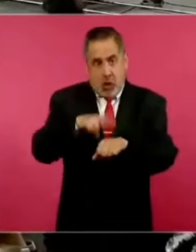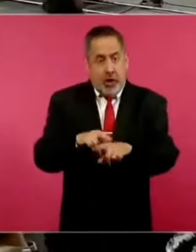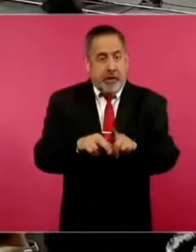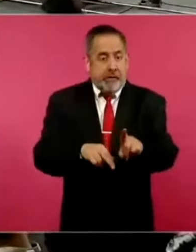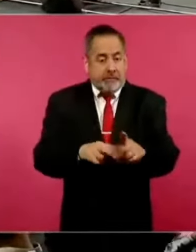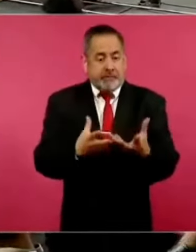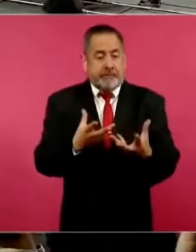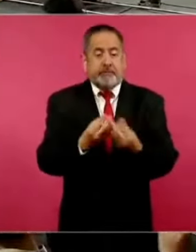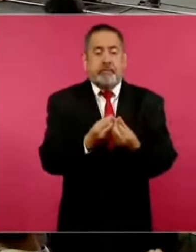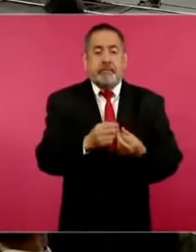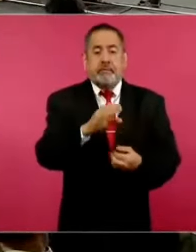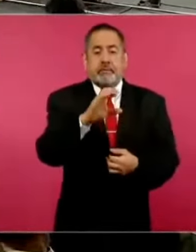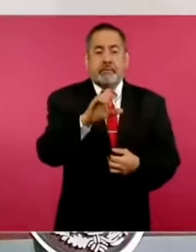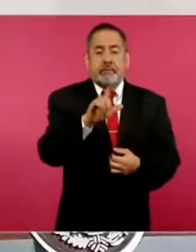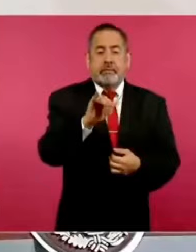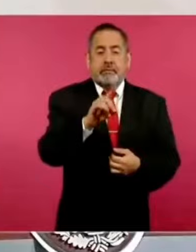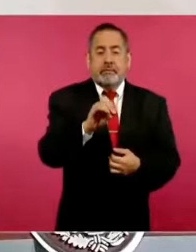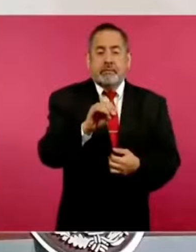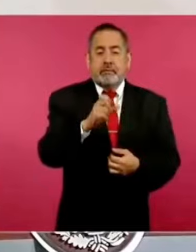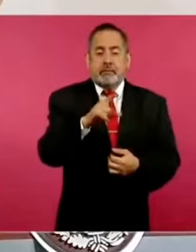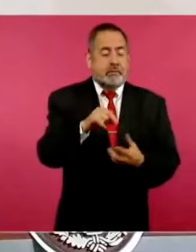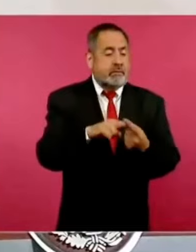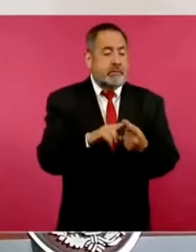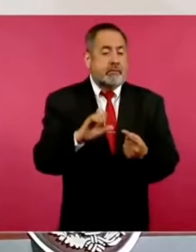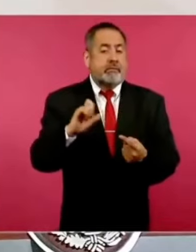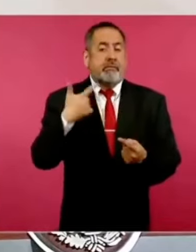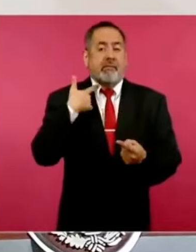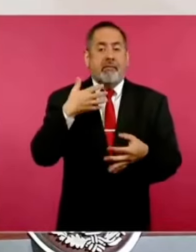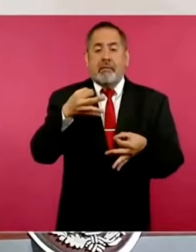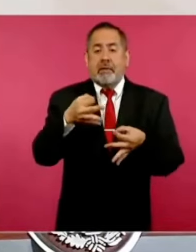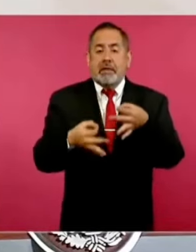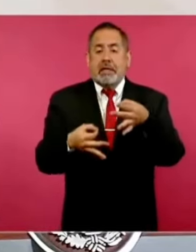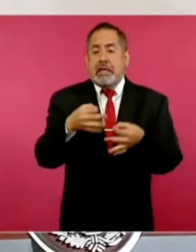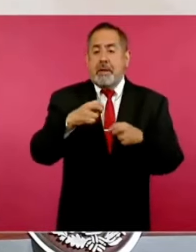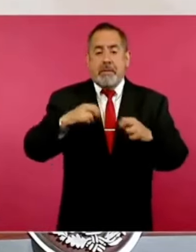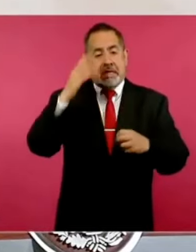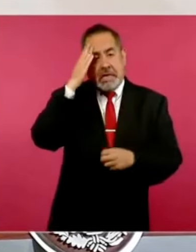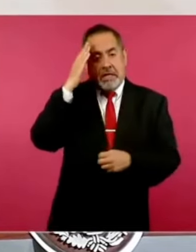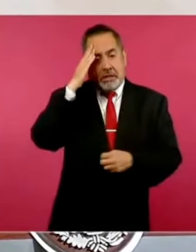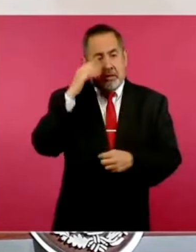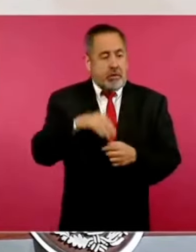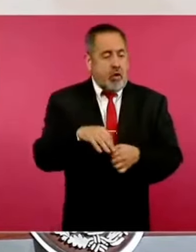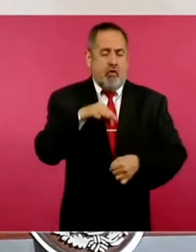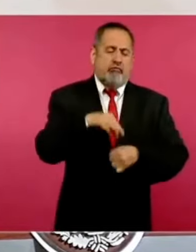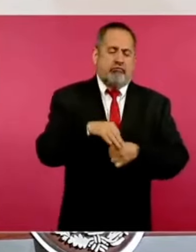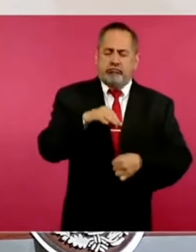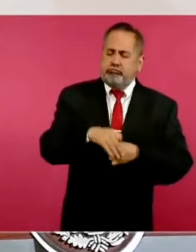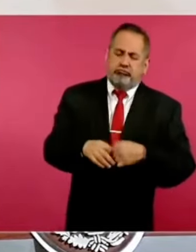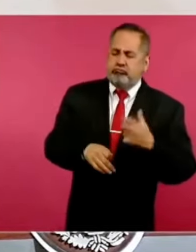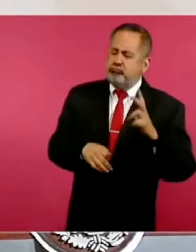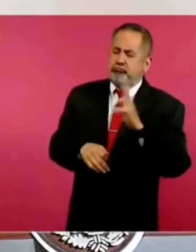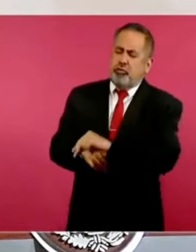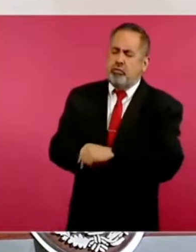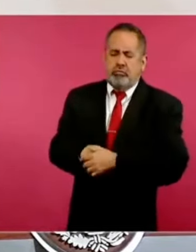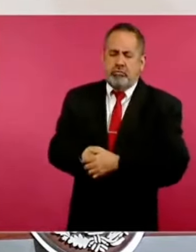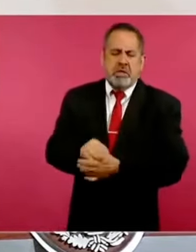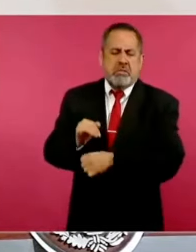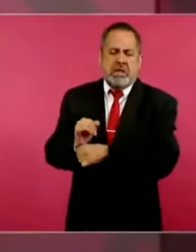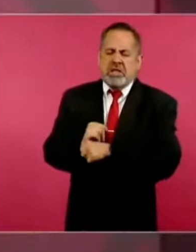de Claudio X. González, un exministro, votó en contra de que se